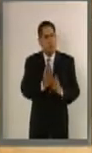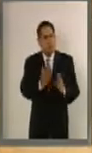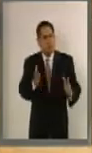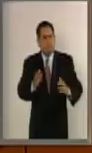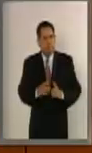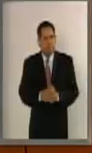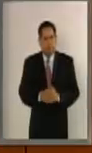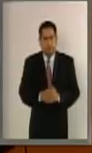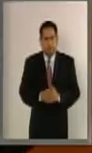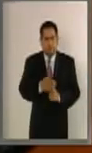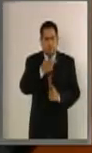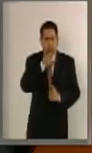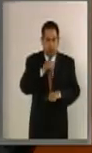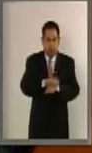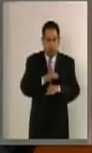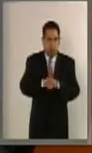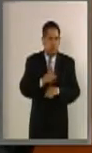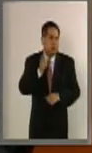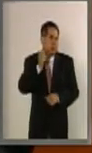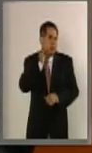y amigos legisladores.